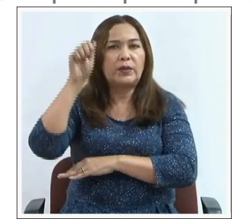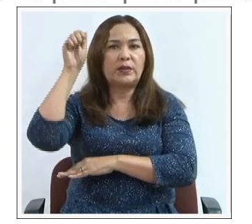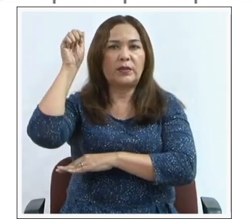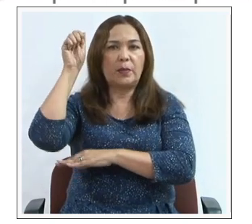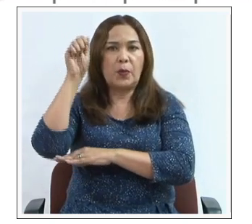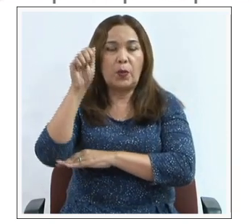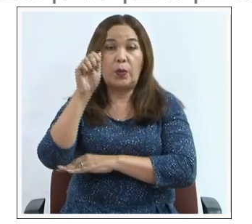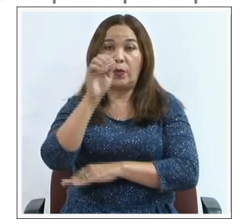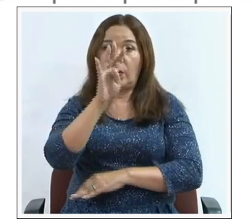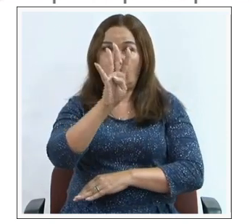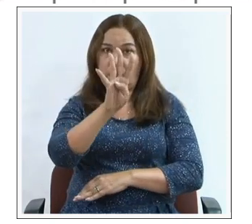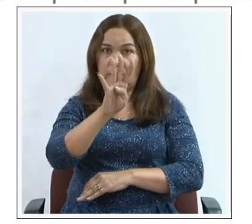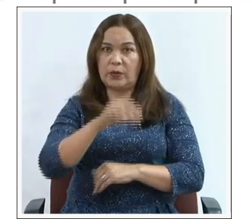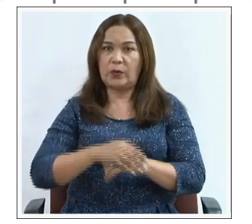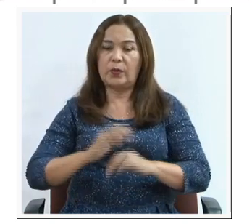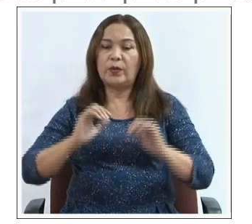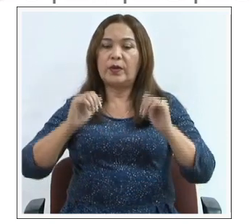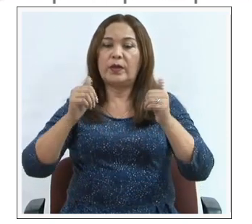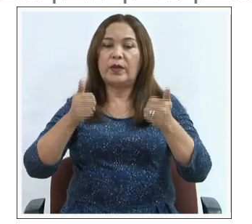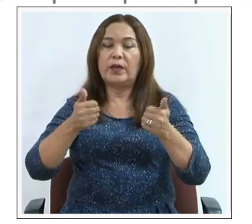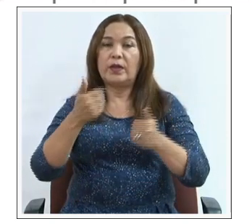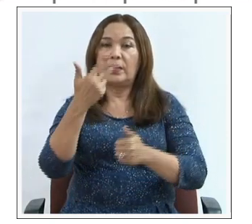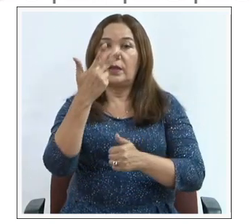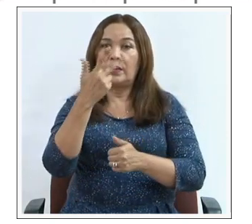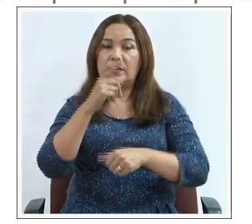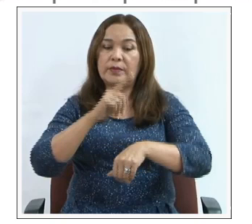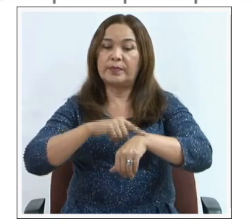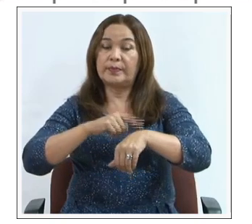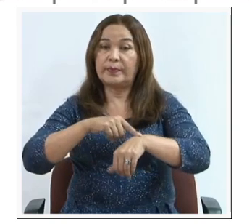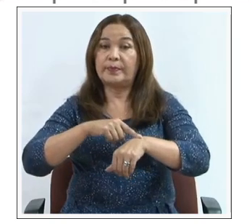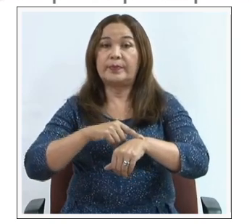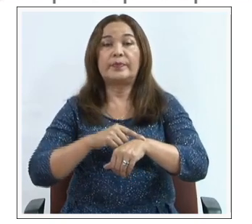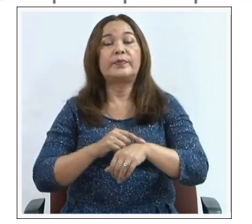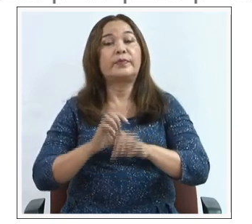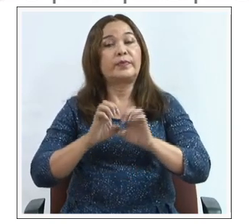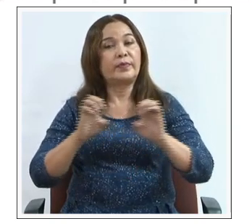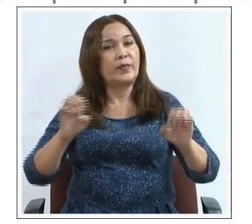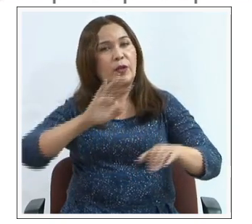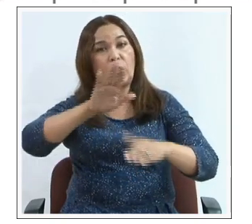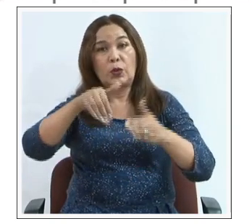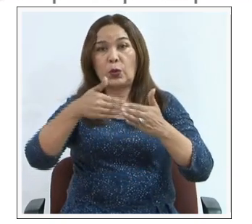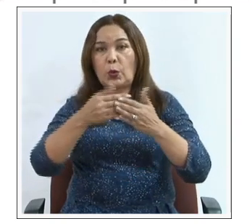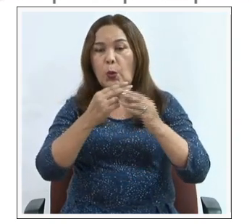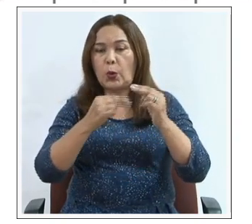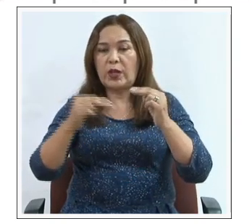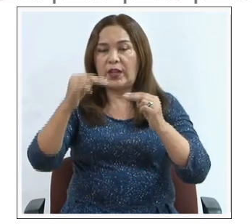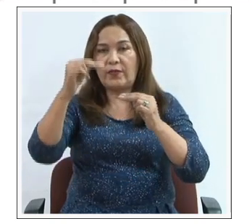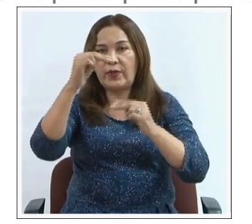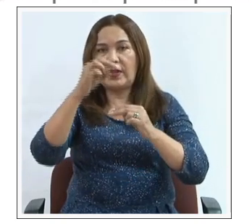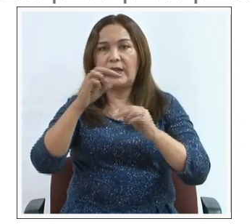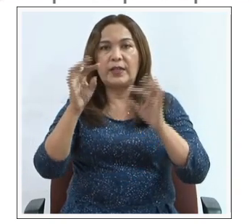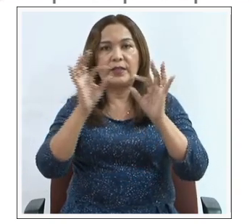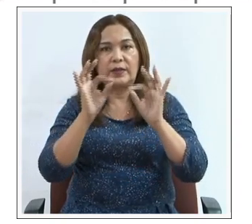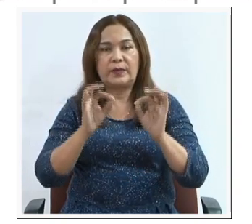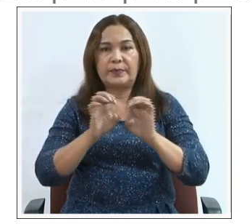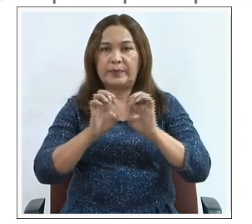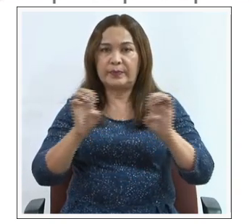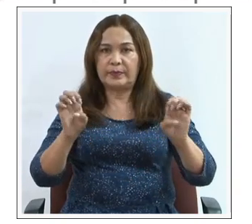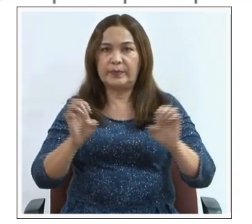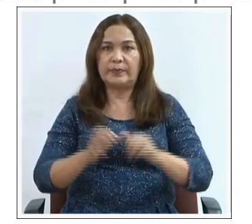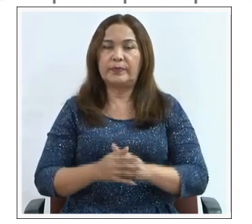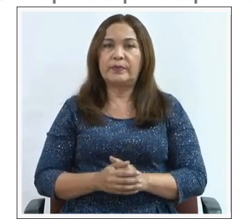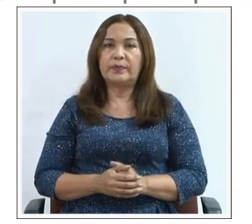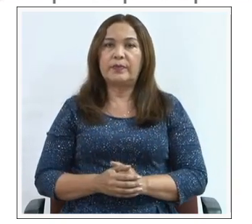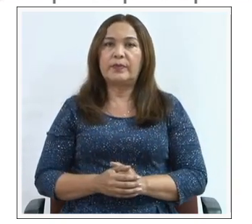día 4 inicio del tercer momento pedagógico en todos los niveles y modalidades